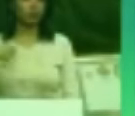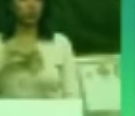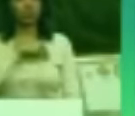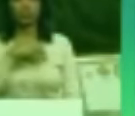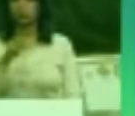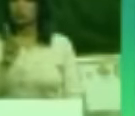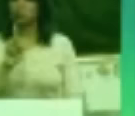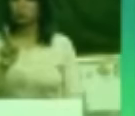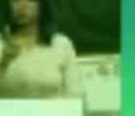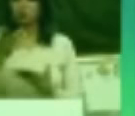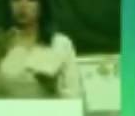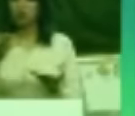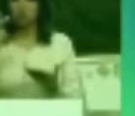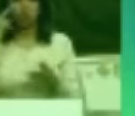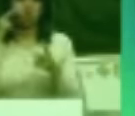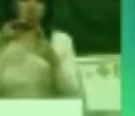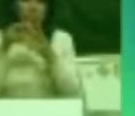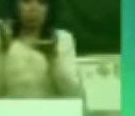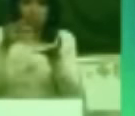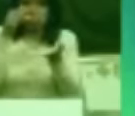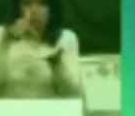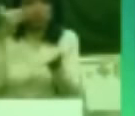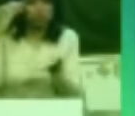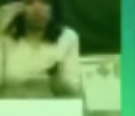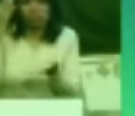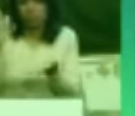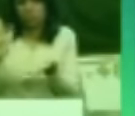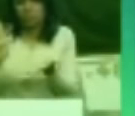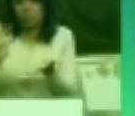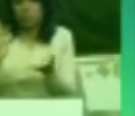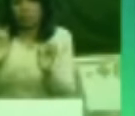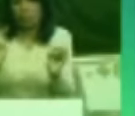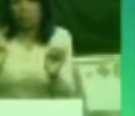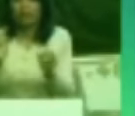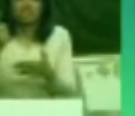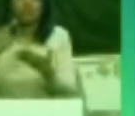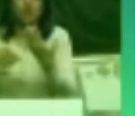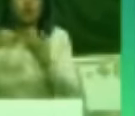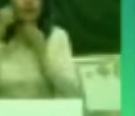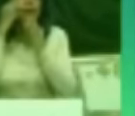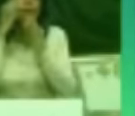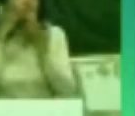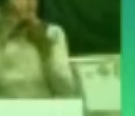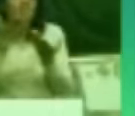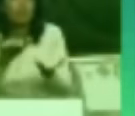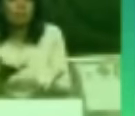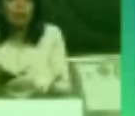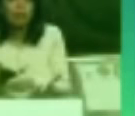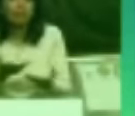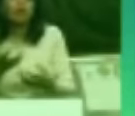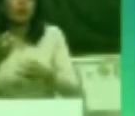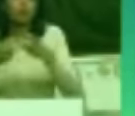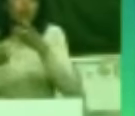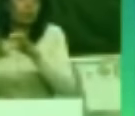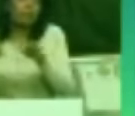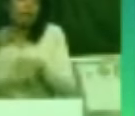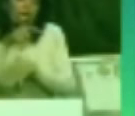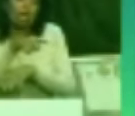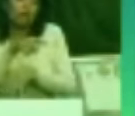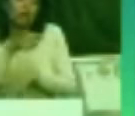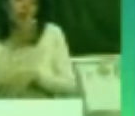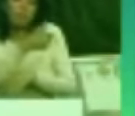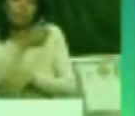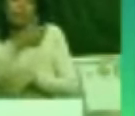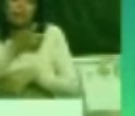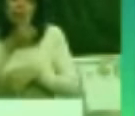parte conocedora del expediente, más que unos facilitadores de lo que necesiten para que ellos cumplan su trabajo.